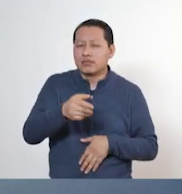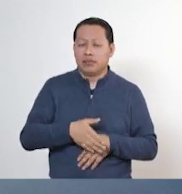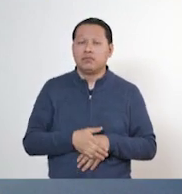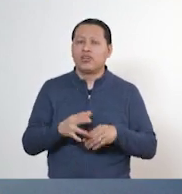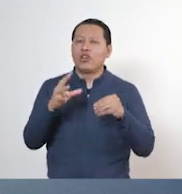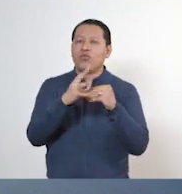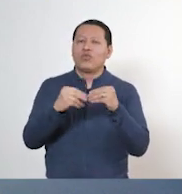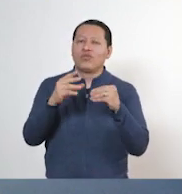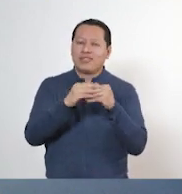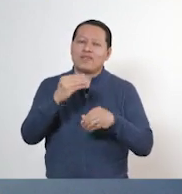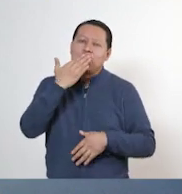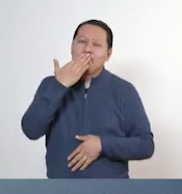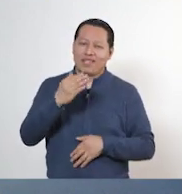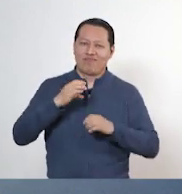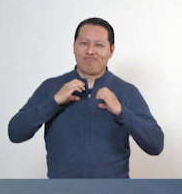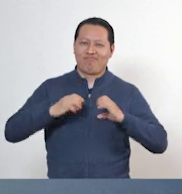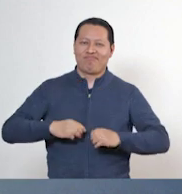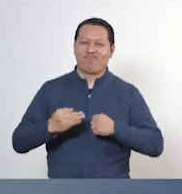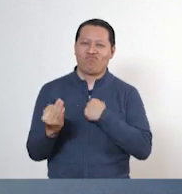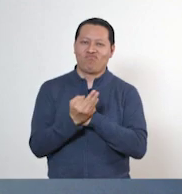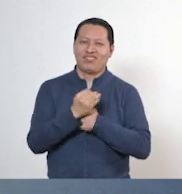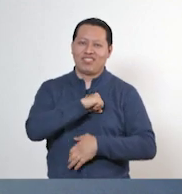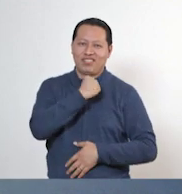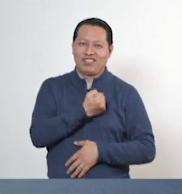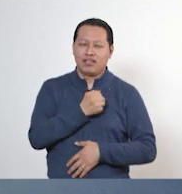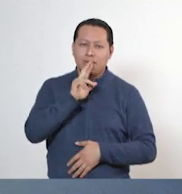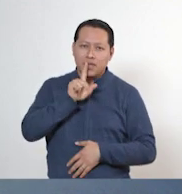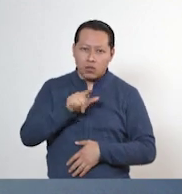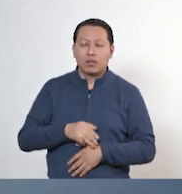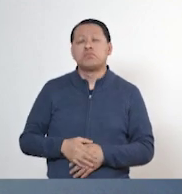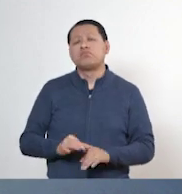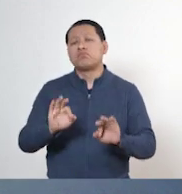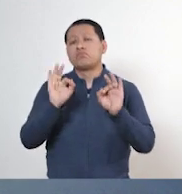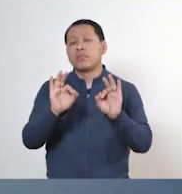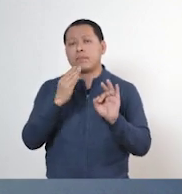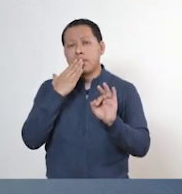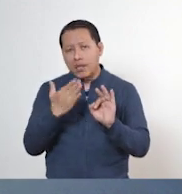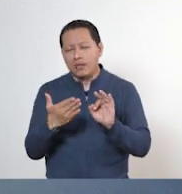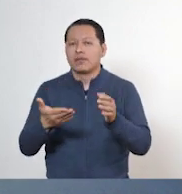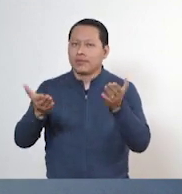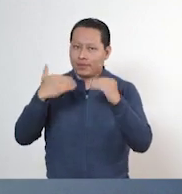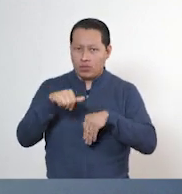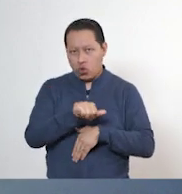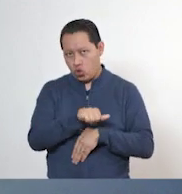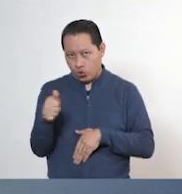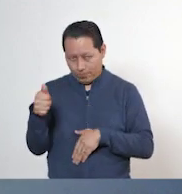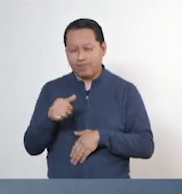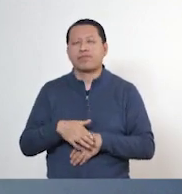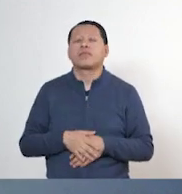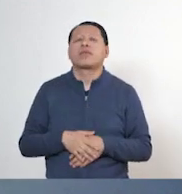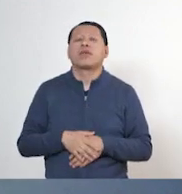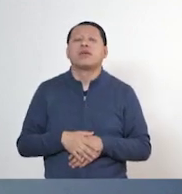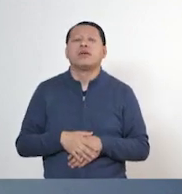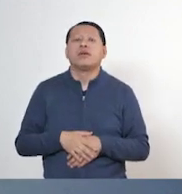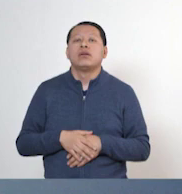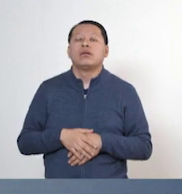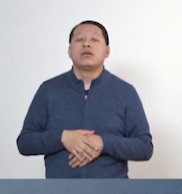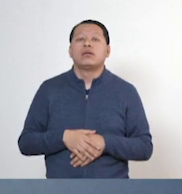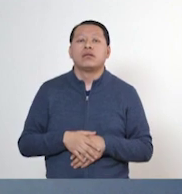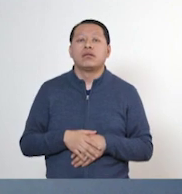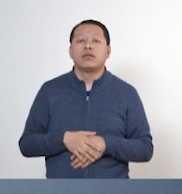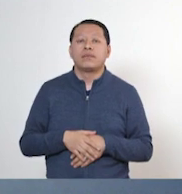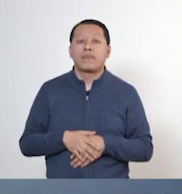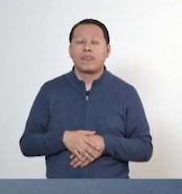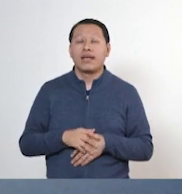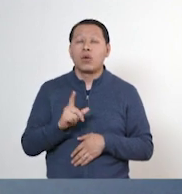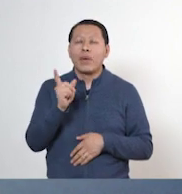sana y, por lo tanto, mi salud va a estar mucho mejor. Muy bien. Siguiente tiro. ¿Guardar la basura que traemos